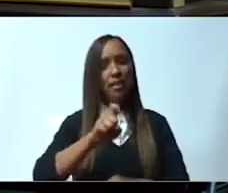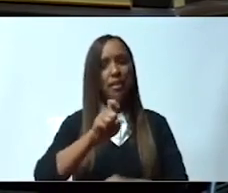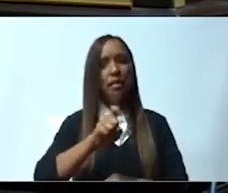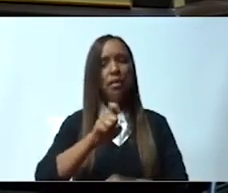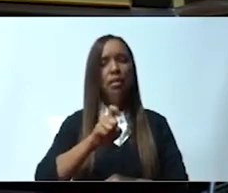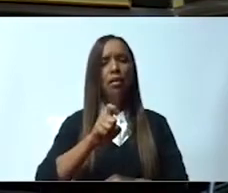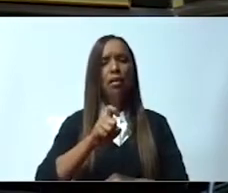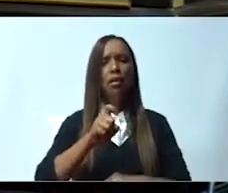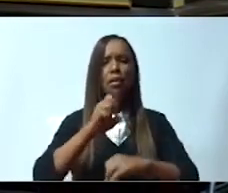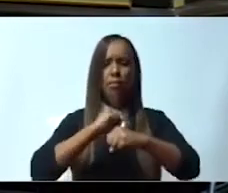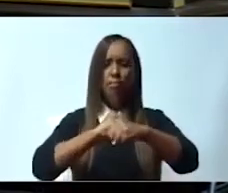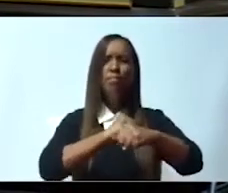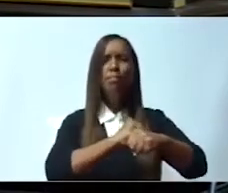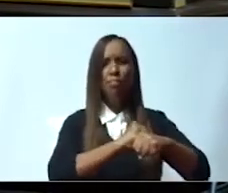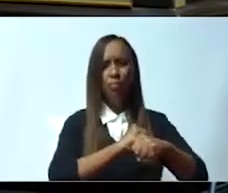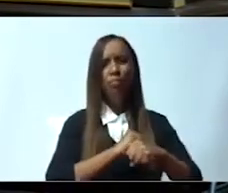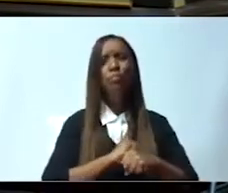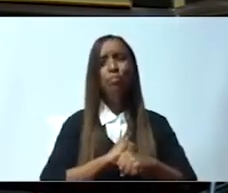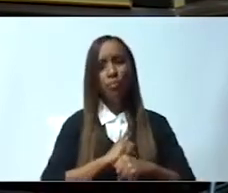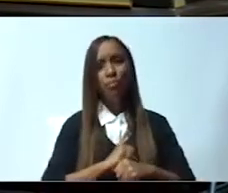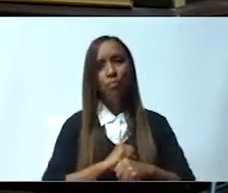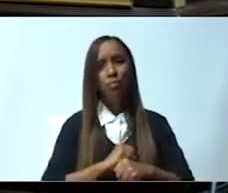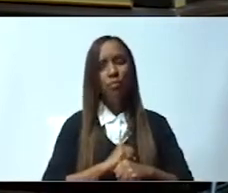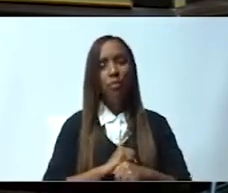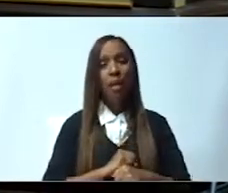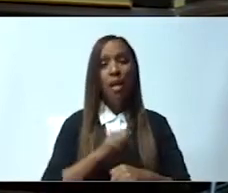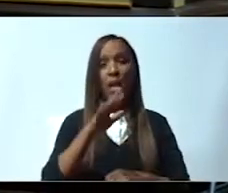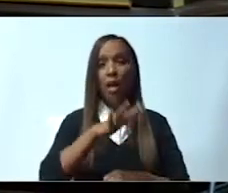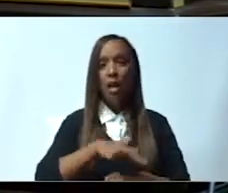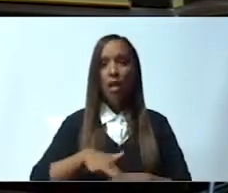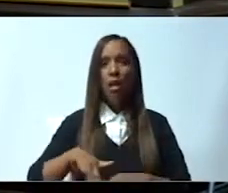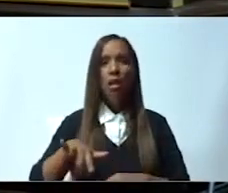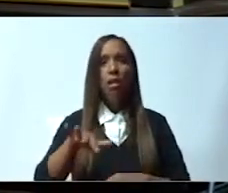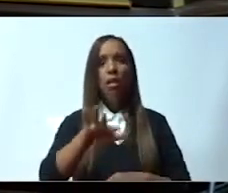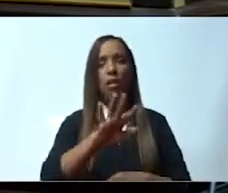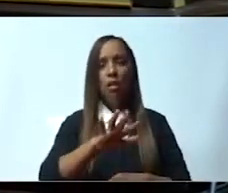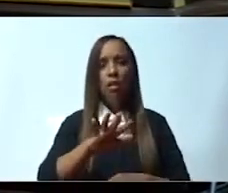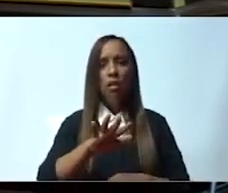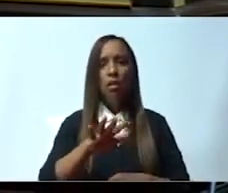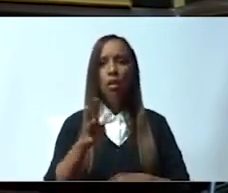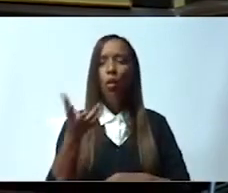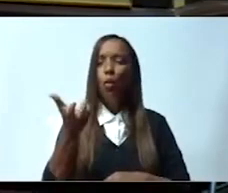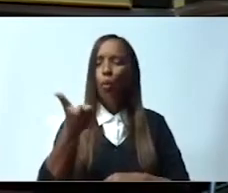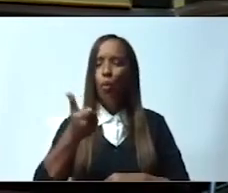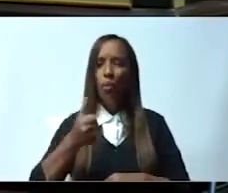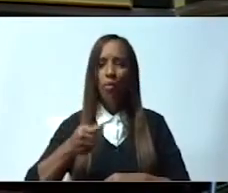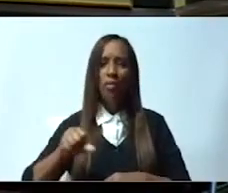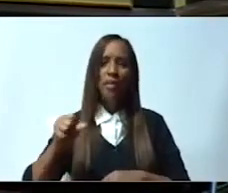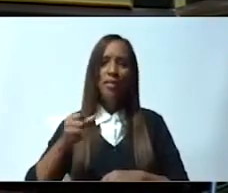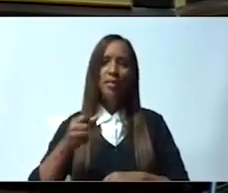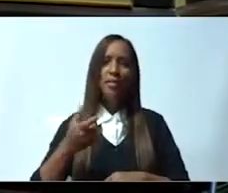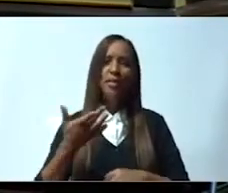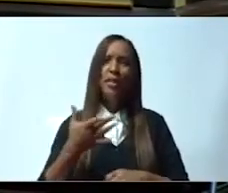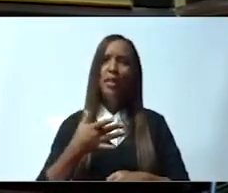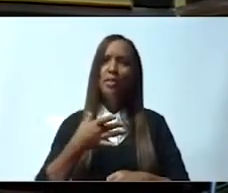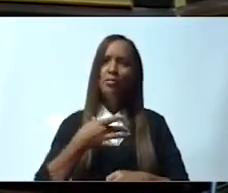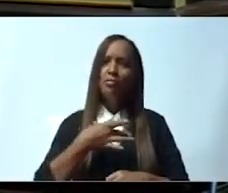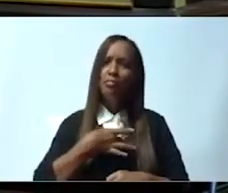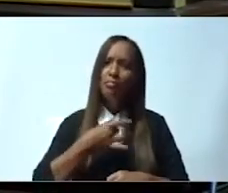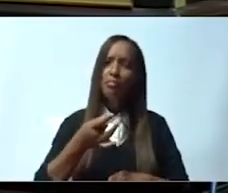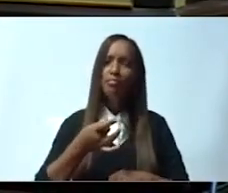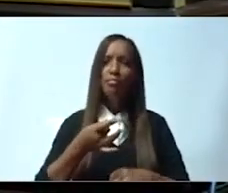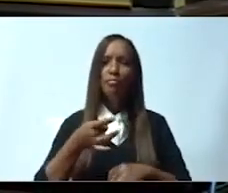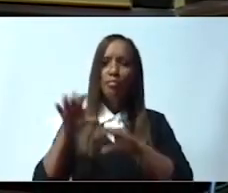cualquier municipio, cualquier ciudadano quisiera vivir en ese espacio ecológico dentro del centro